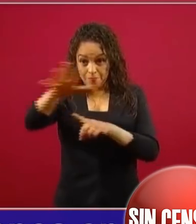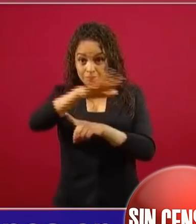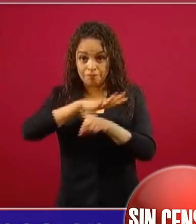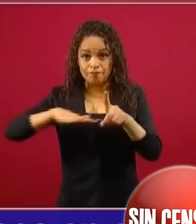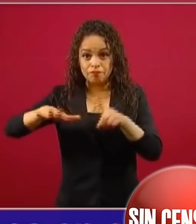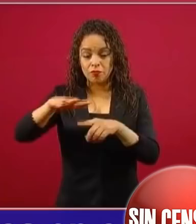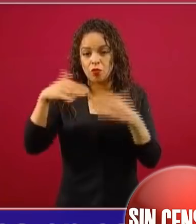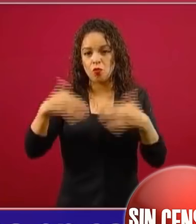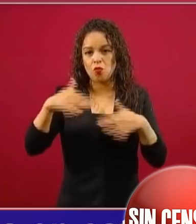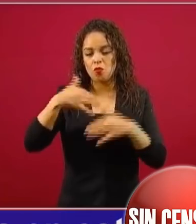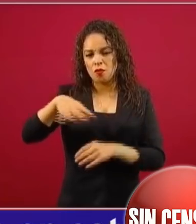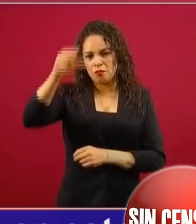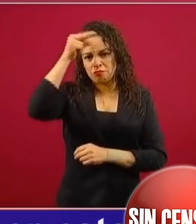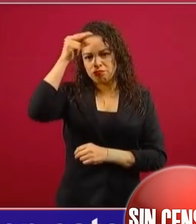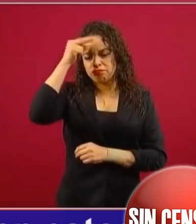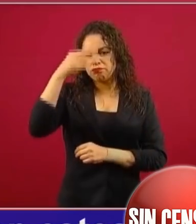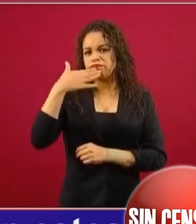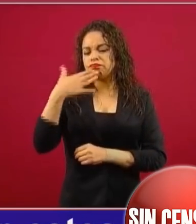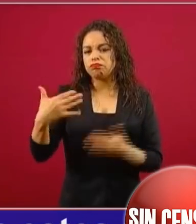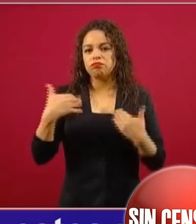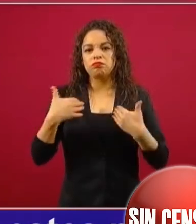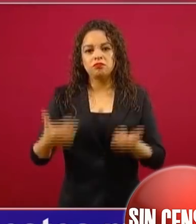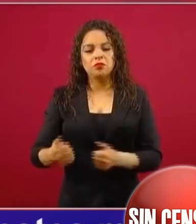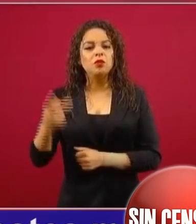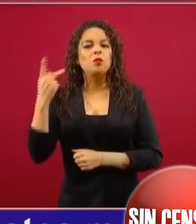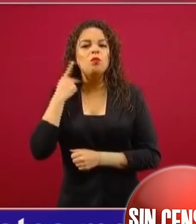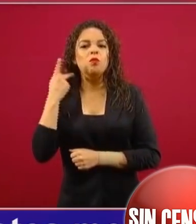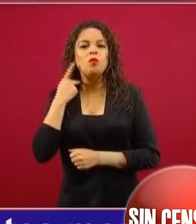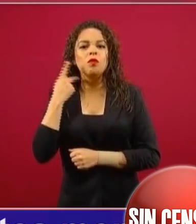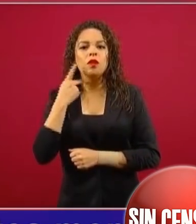analfabetismo político en el mundo.